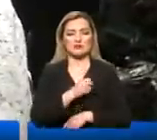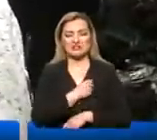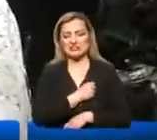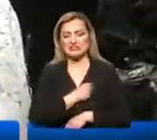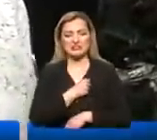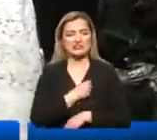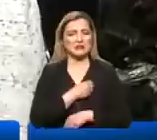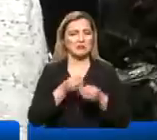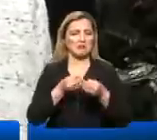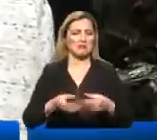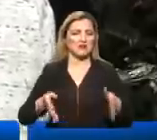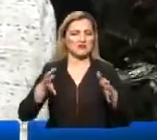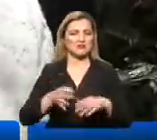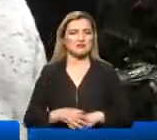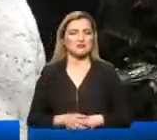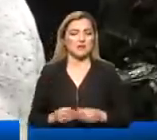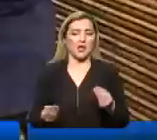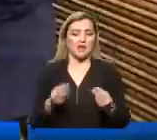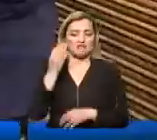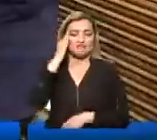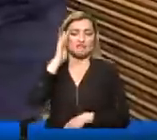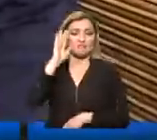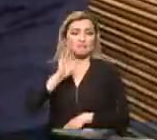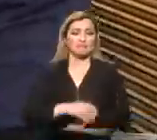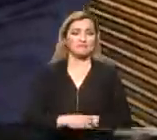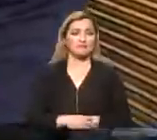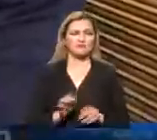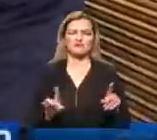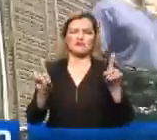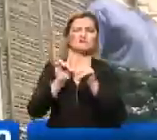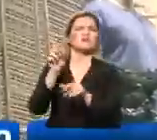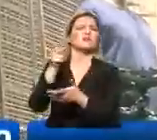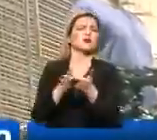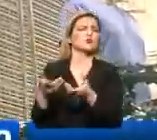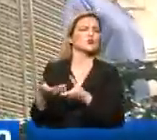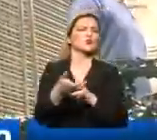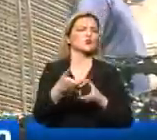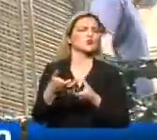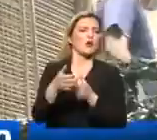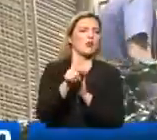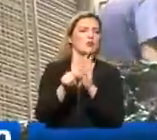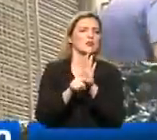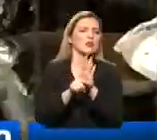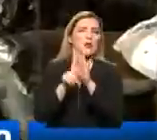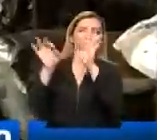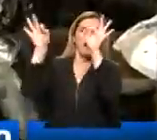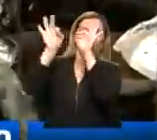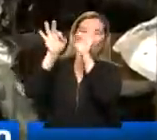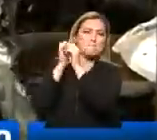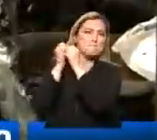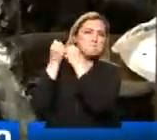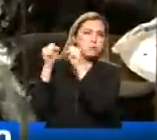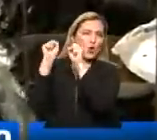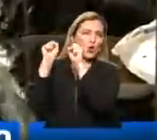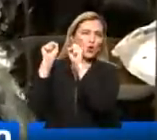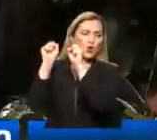perdidas. No sé qué vamos a hacer, ¿no? Datos preliminares del cuerpo de bomberos detallan que un cortocircuito en uno